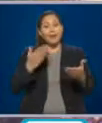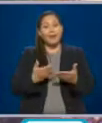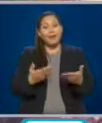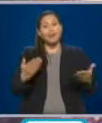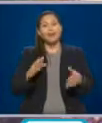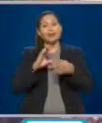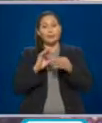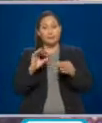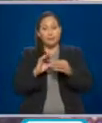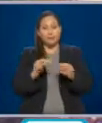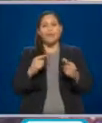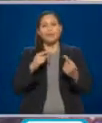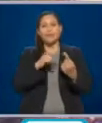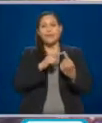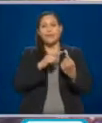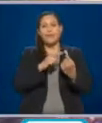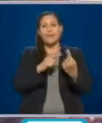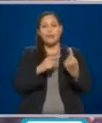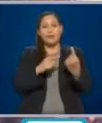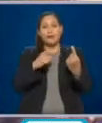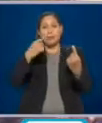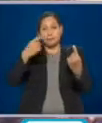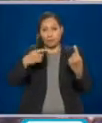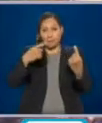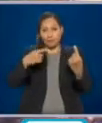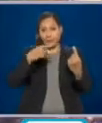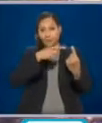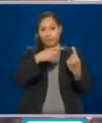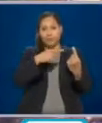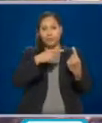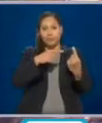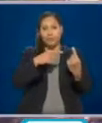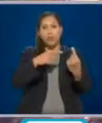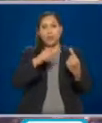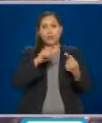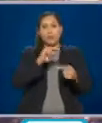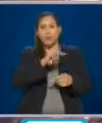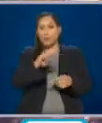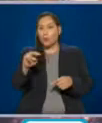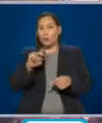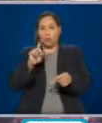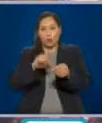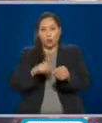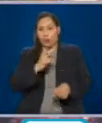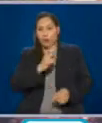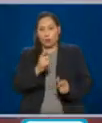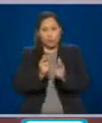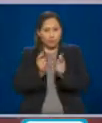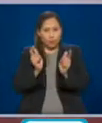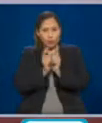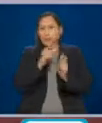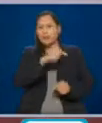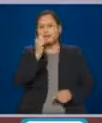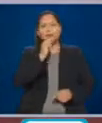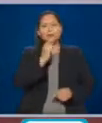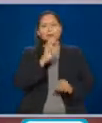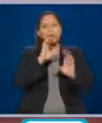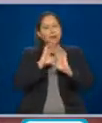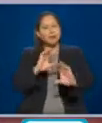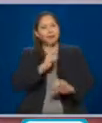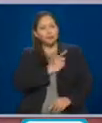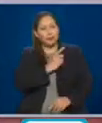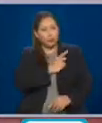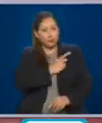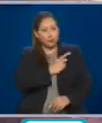hablando de el uno que nunca estuvo en un grupo, siempre fue solista, por eso yo creo que es el